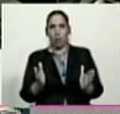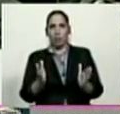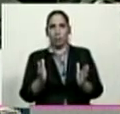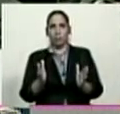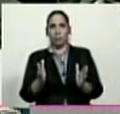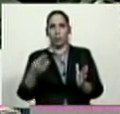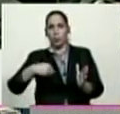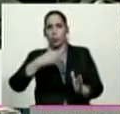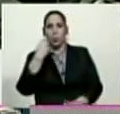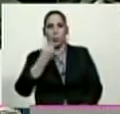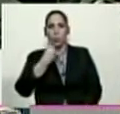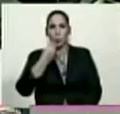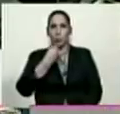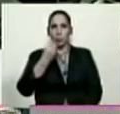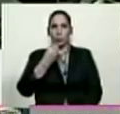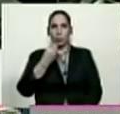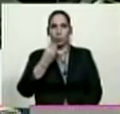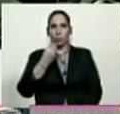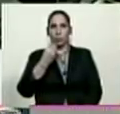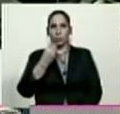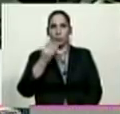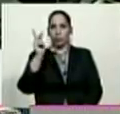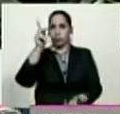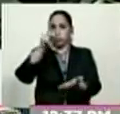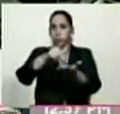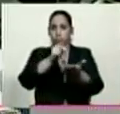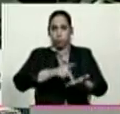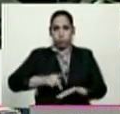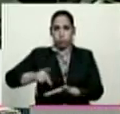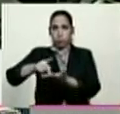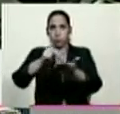nuestra juventud acudiendo y participando